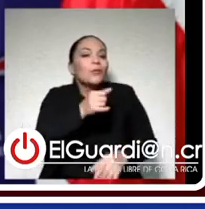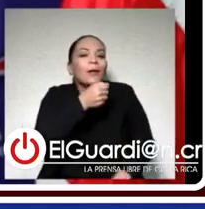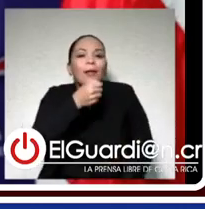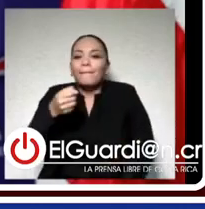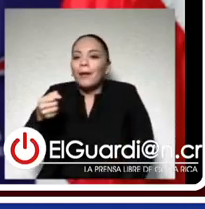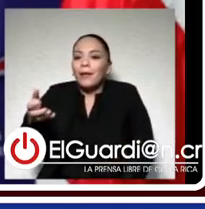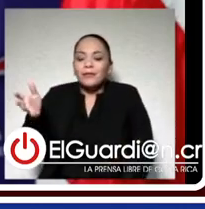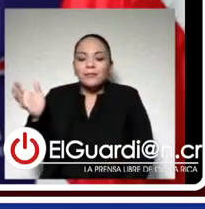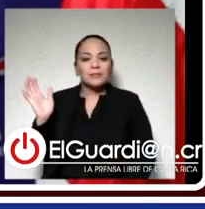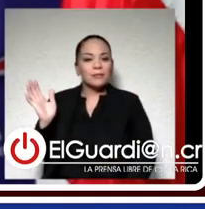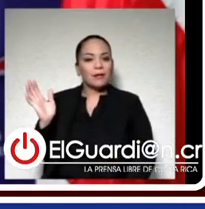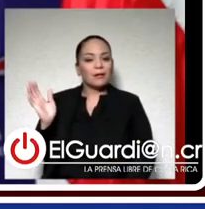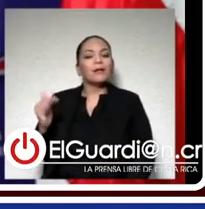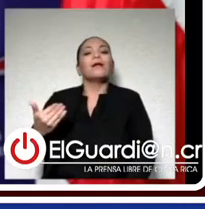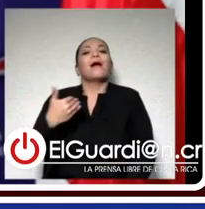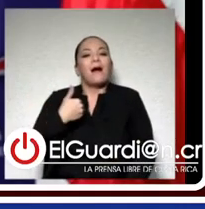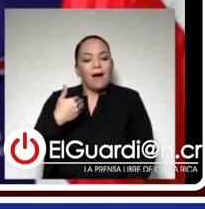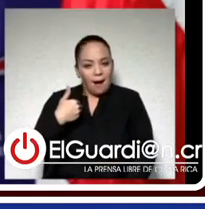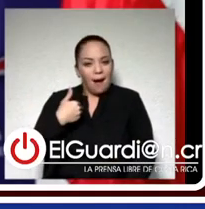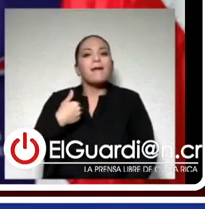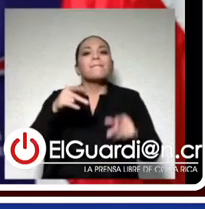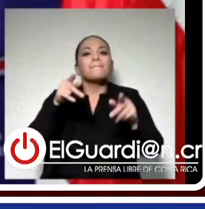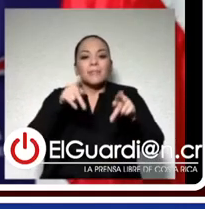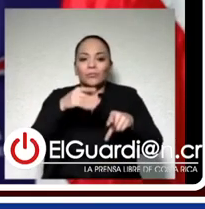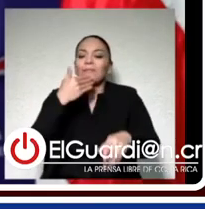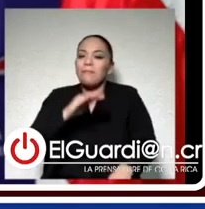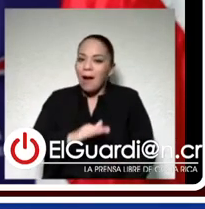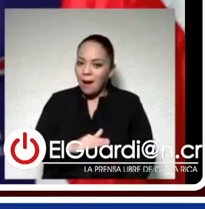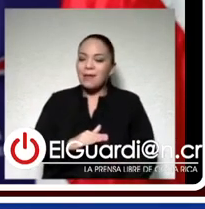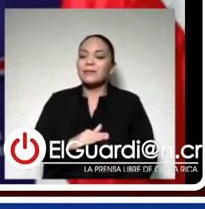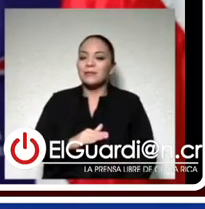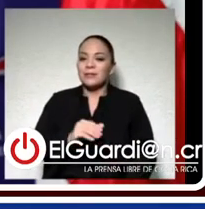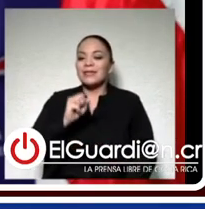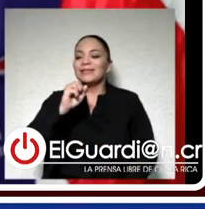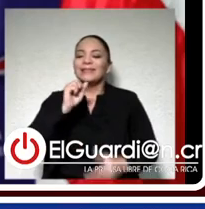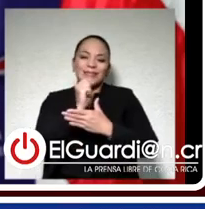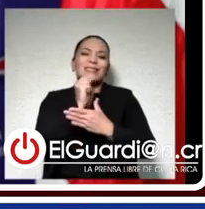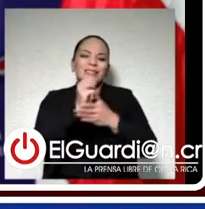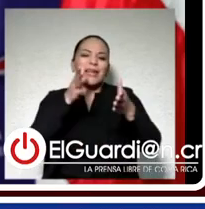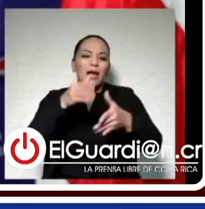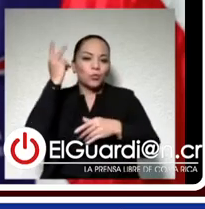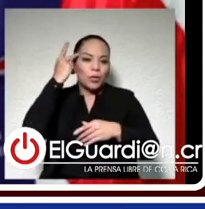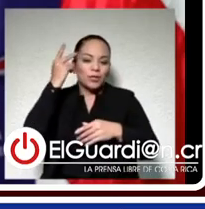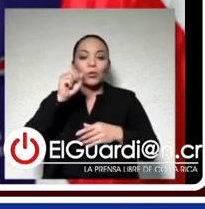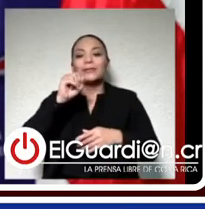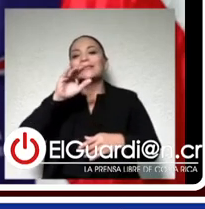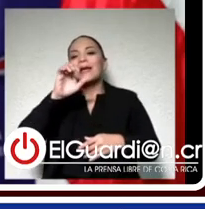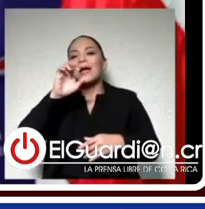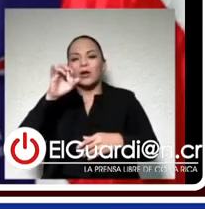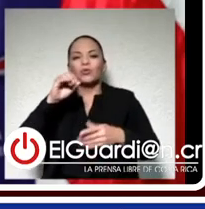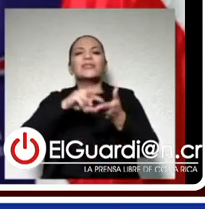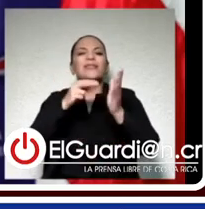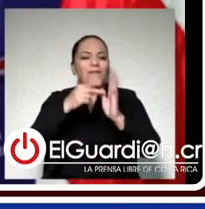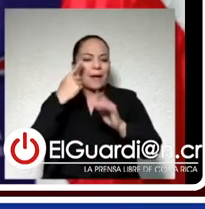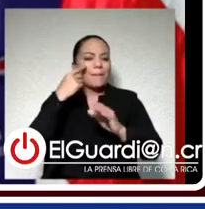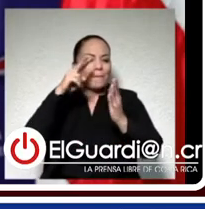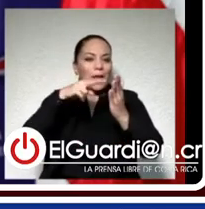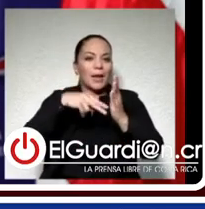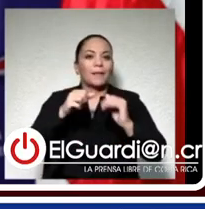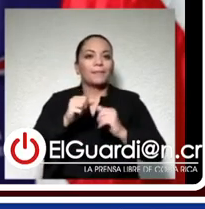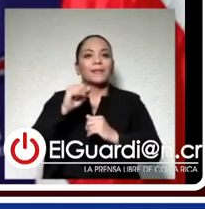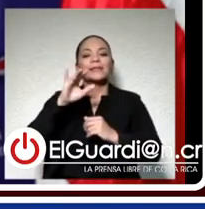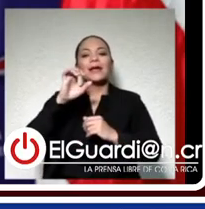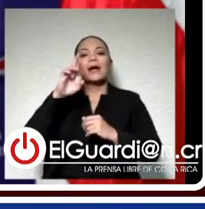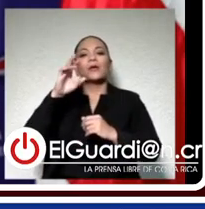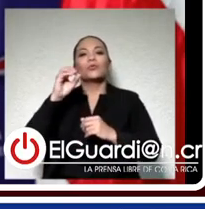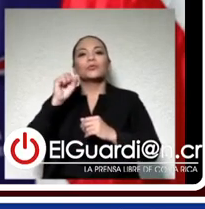prensa. Sí hay sicarios políticos en Costa Rica. ¿Qué significa sicario? Se lo voy a leer. Sicario es